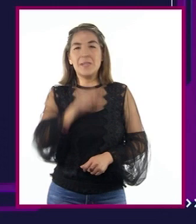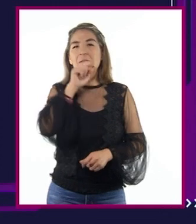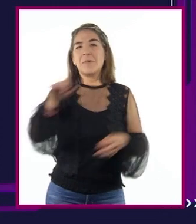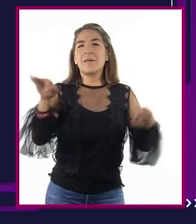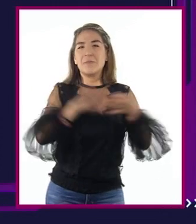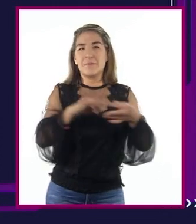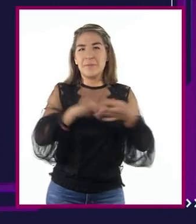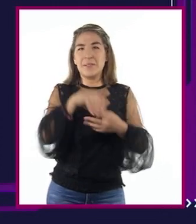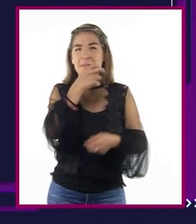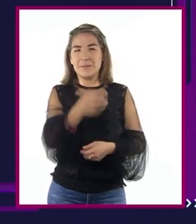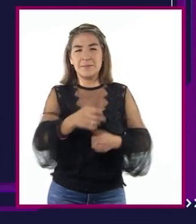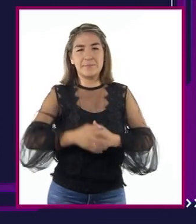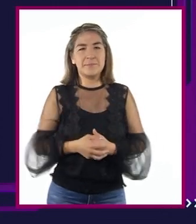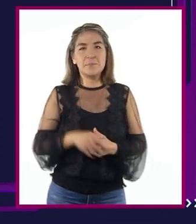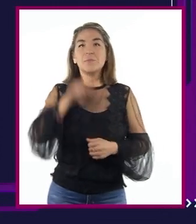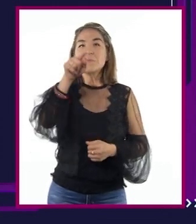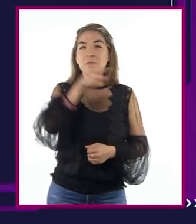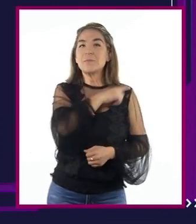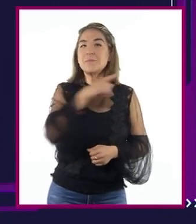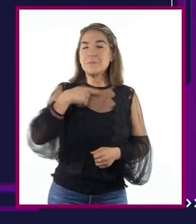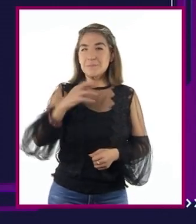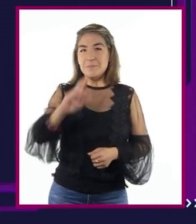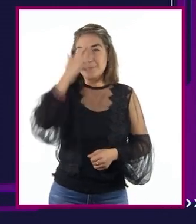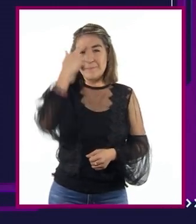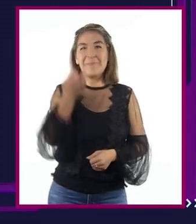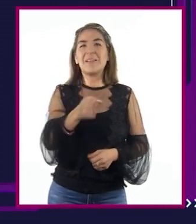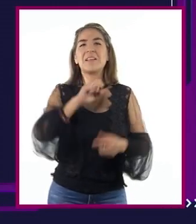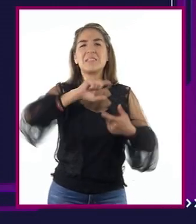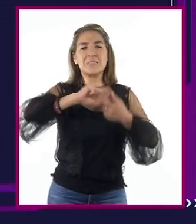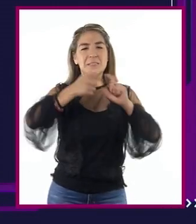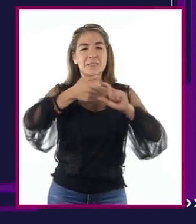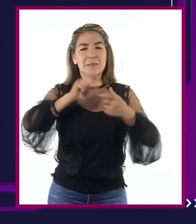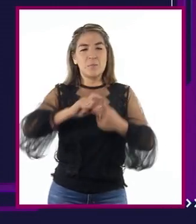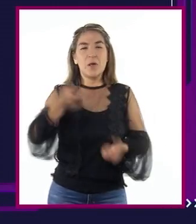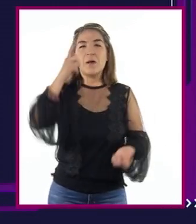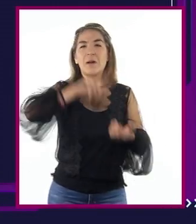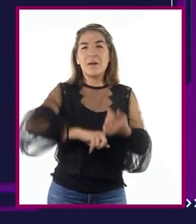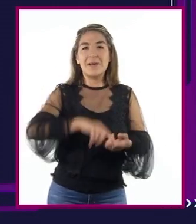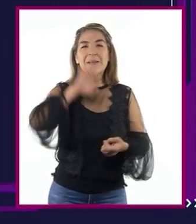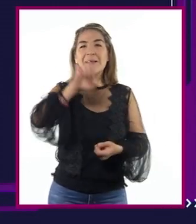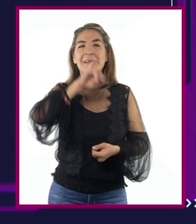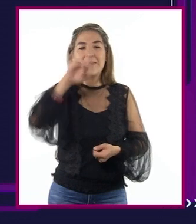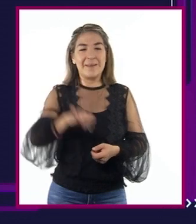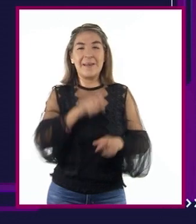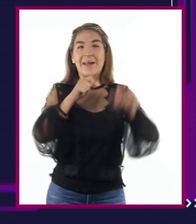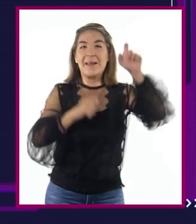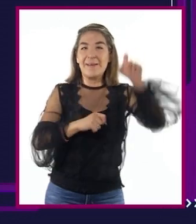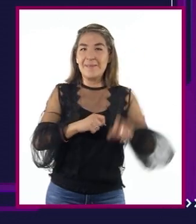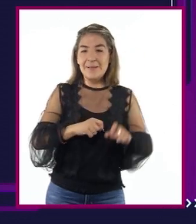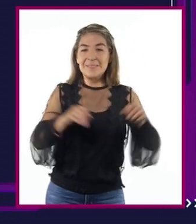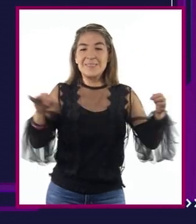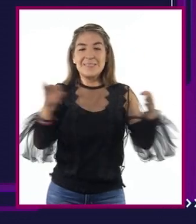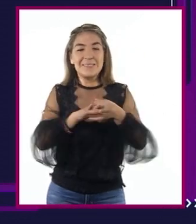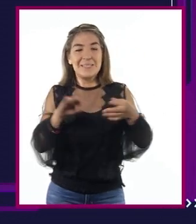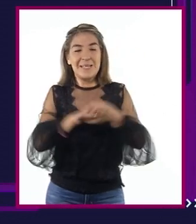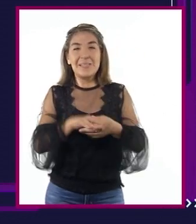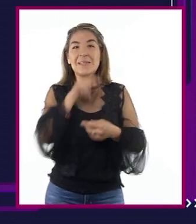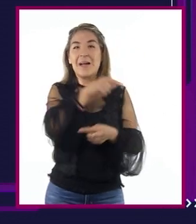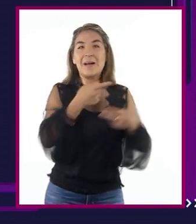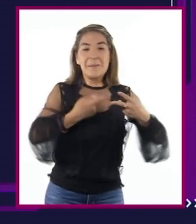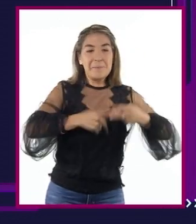de frecuencias. Recuerden que el símbolo sobre el eje X cercano al